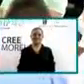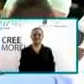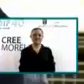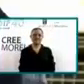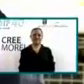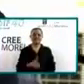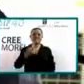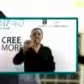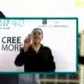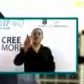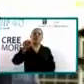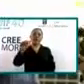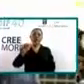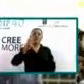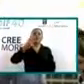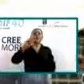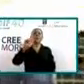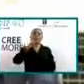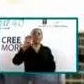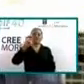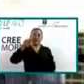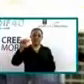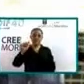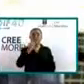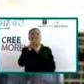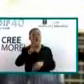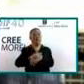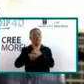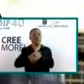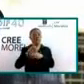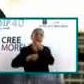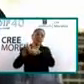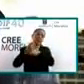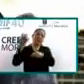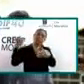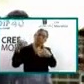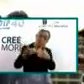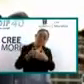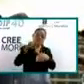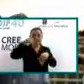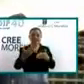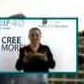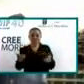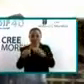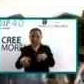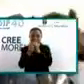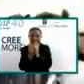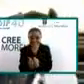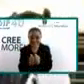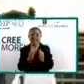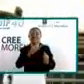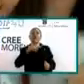Laura Barrera, también amiga de muchos años y que esté aquí con nosotros ahora en el DIF, es una magnífica